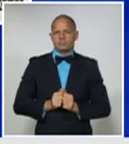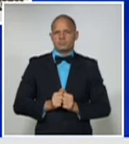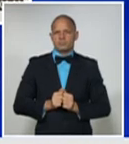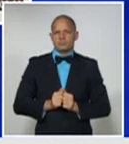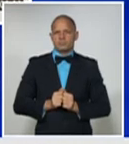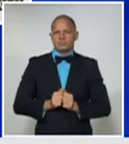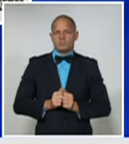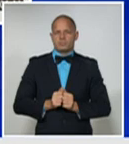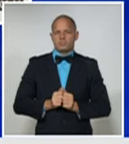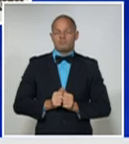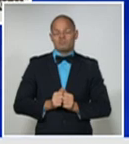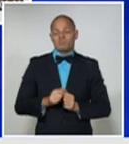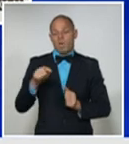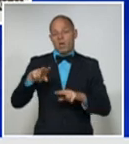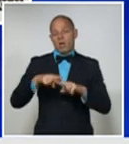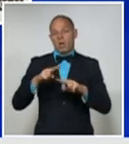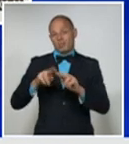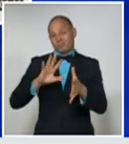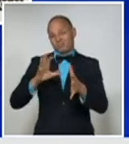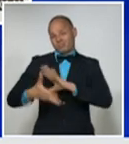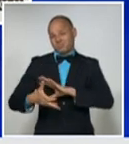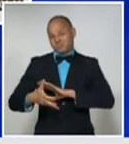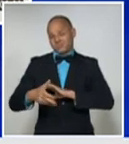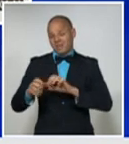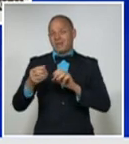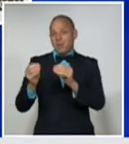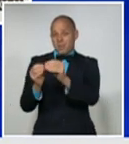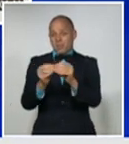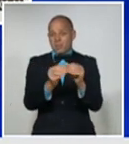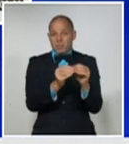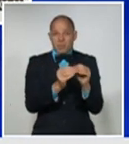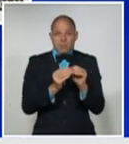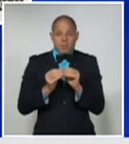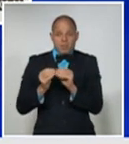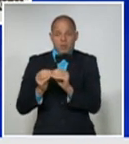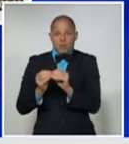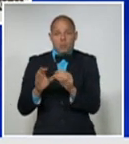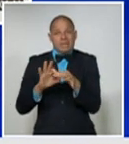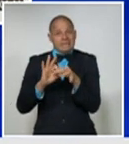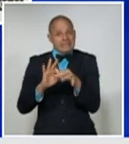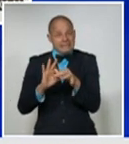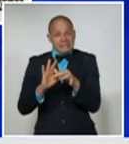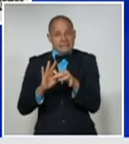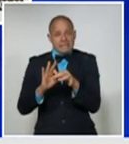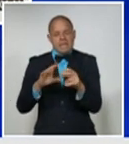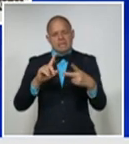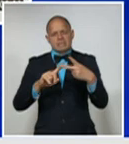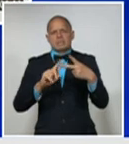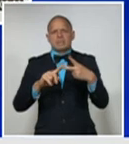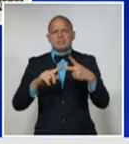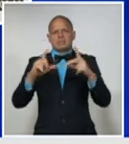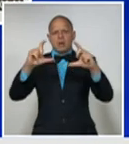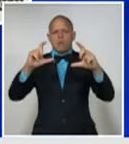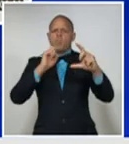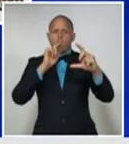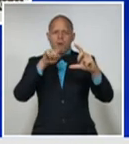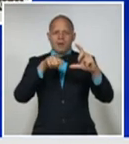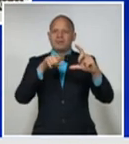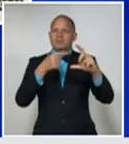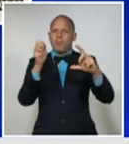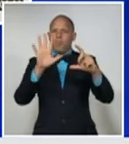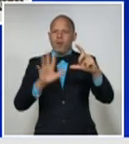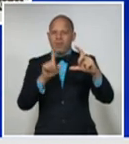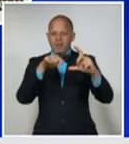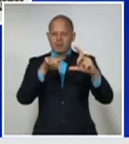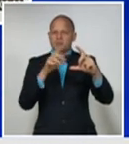la complejidad epidemiológica de esta provincia. Le sigue Santiago de Cuba, que vamos a ver en el